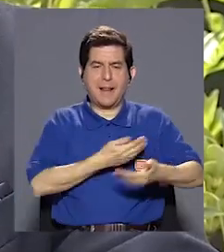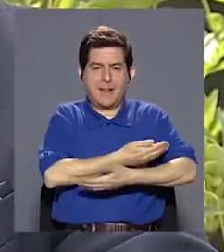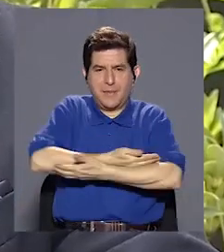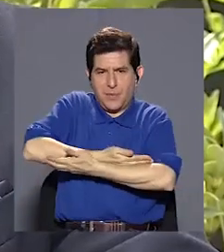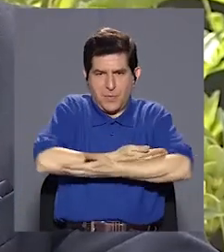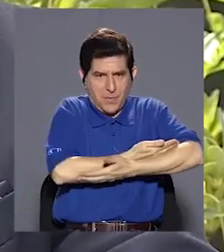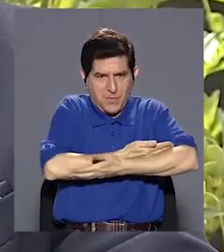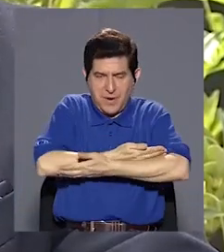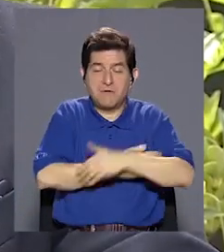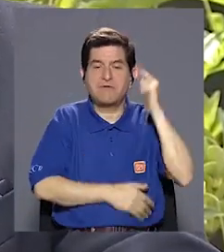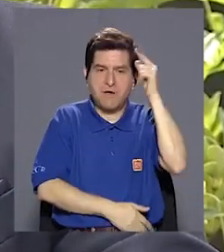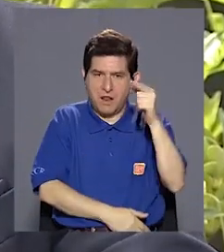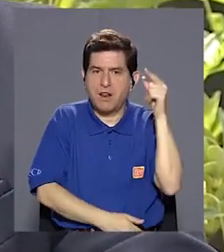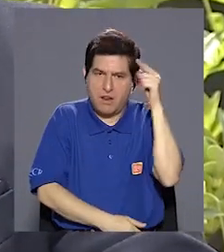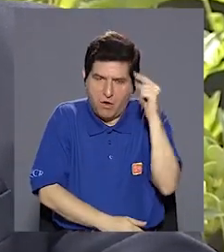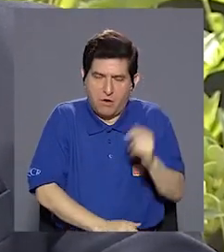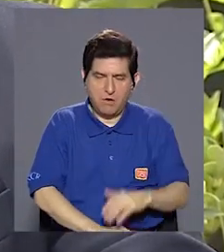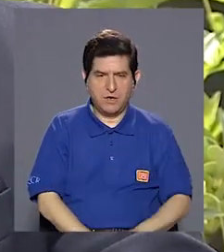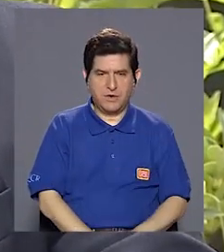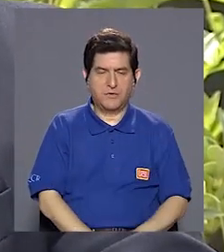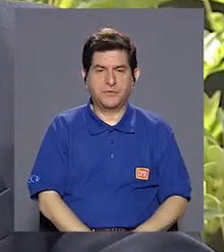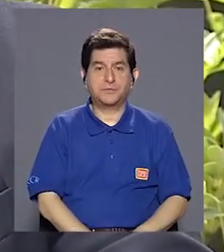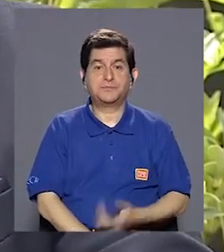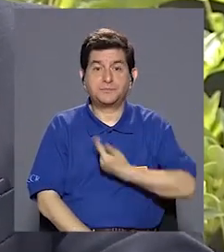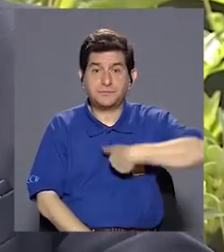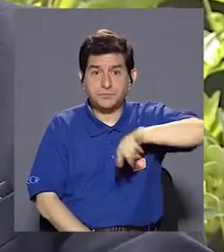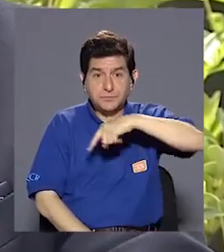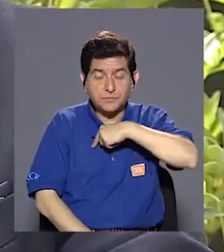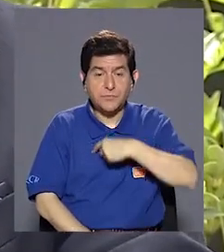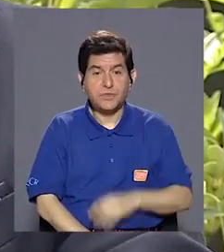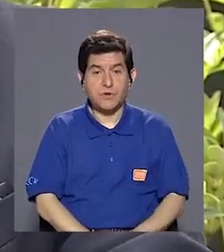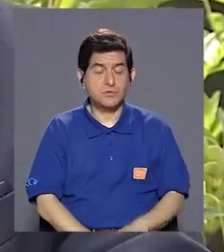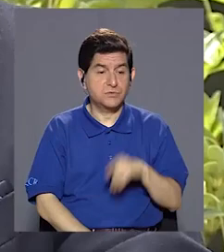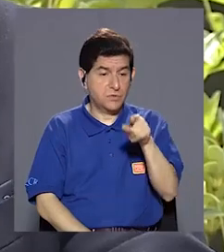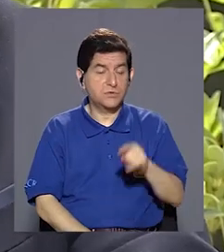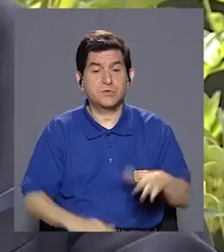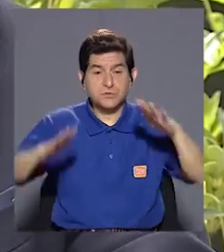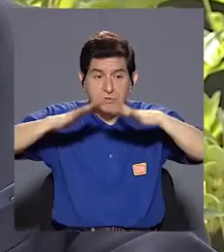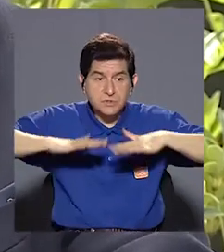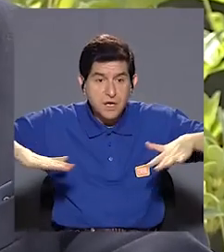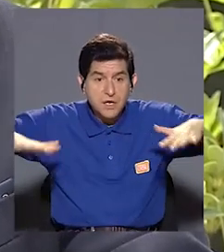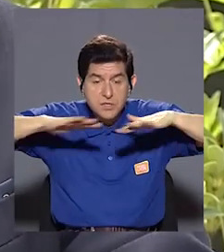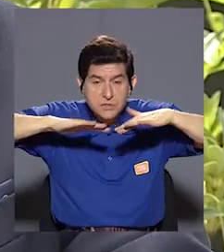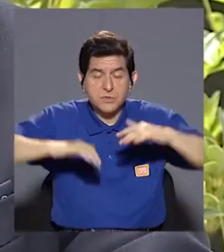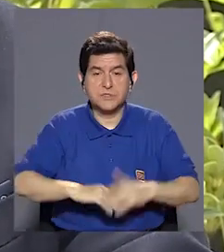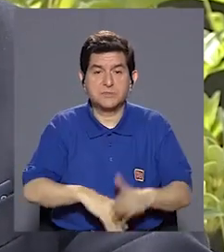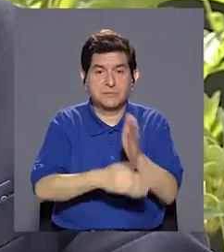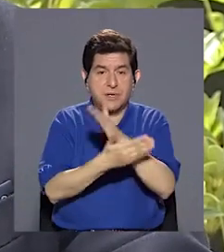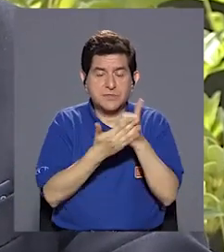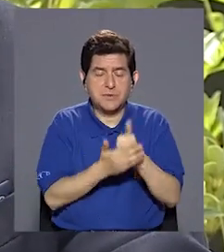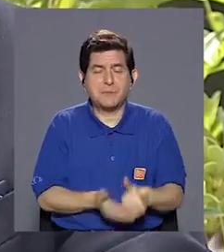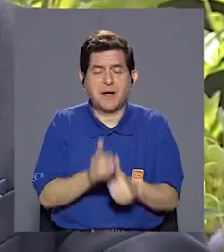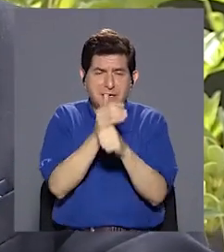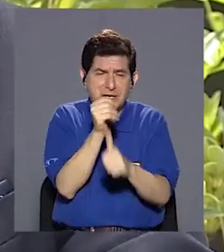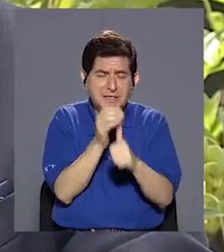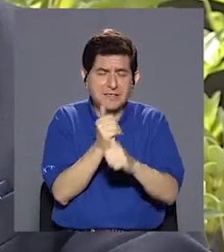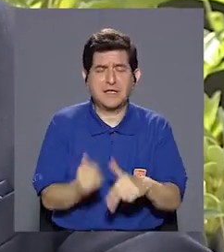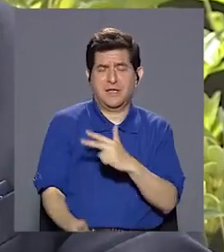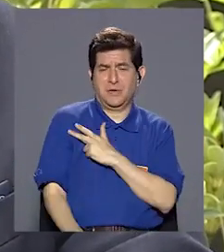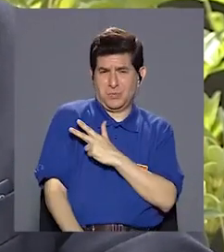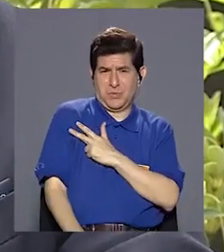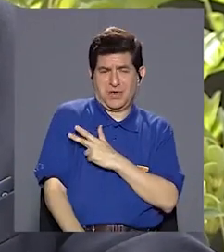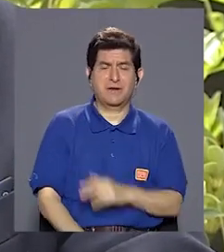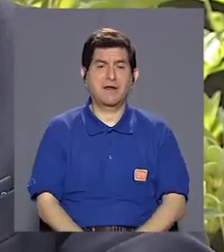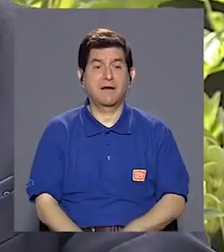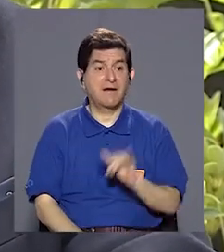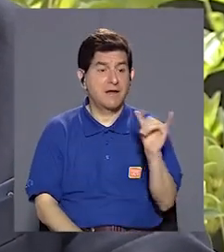bebés, porque los bebés, obviamente, pues estamos entrando en un medio, ¿verdad?, en todo lo que es la parte de las heces, de los